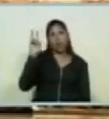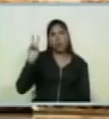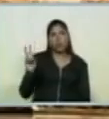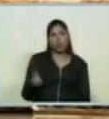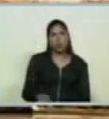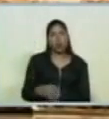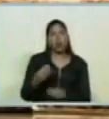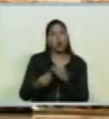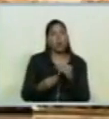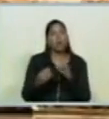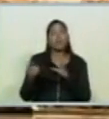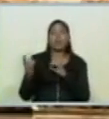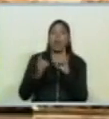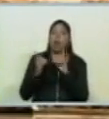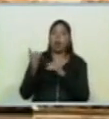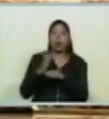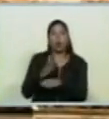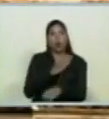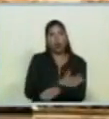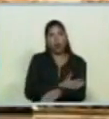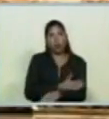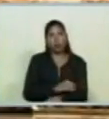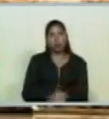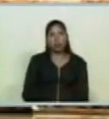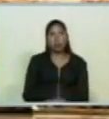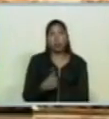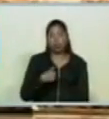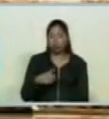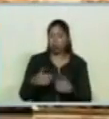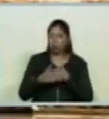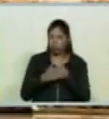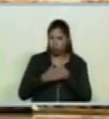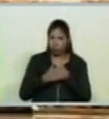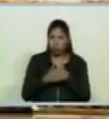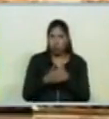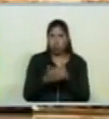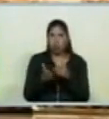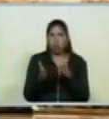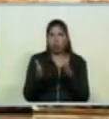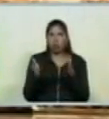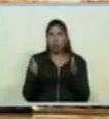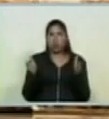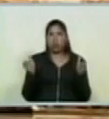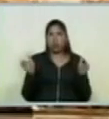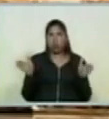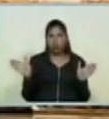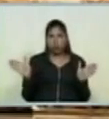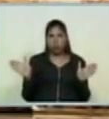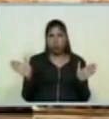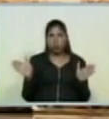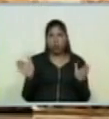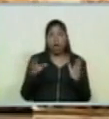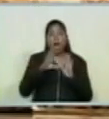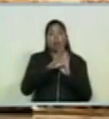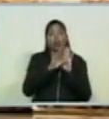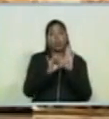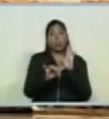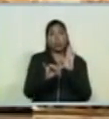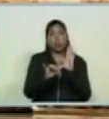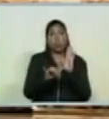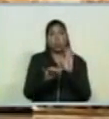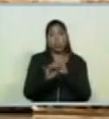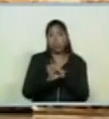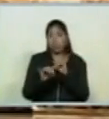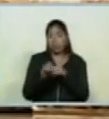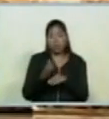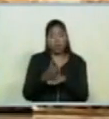Producto del diálogo, de que le abrí las compuertas, les abrimos las compuertas, y la constituyente convocó a elecciones